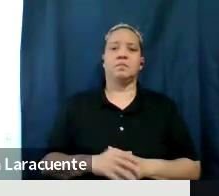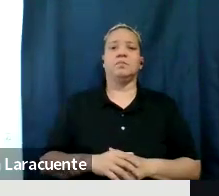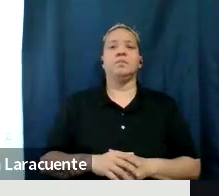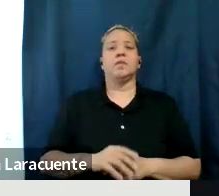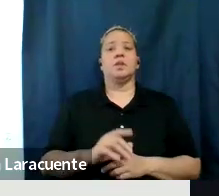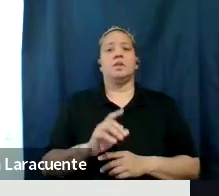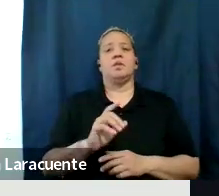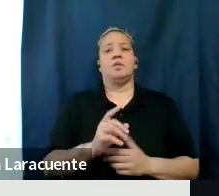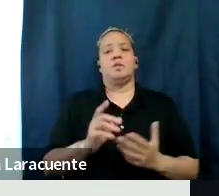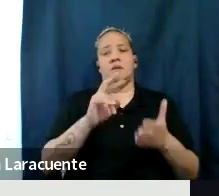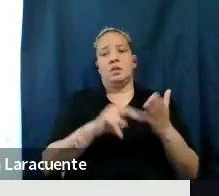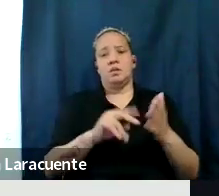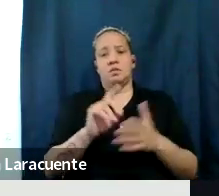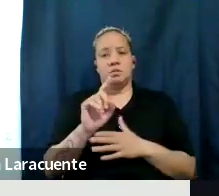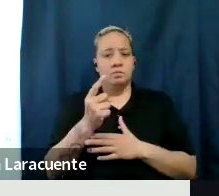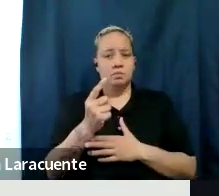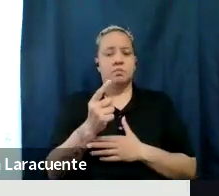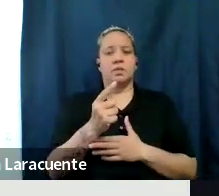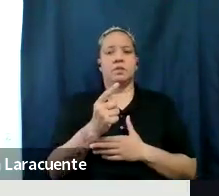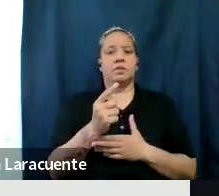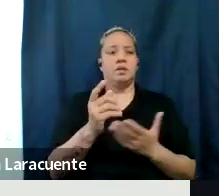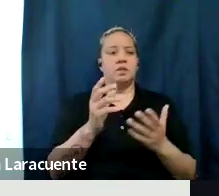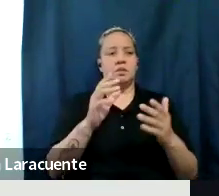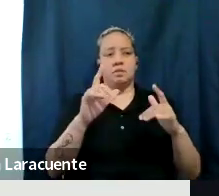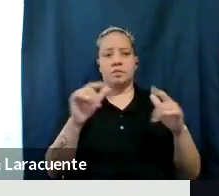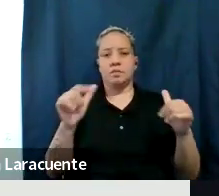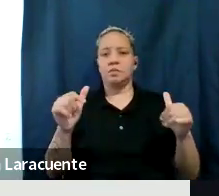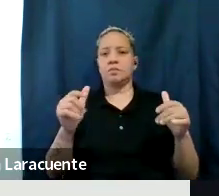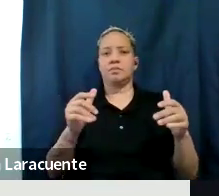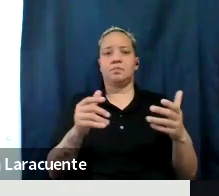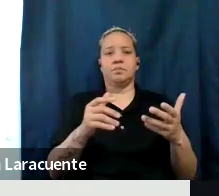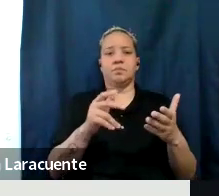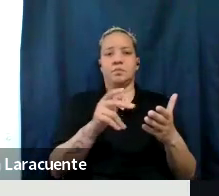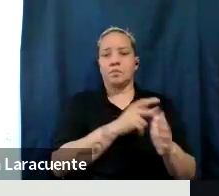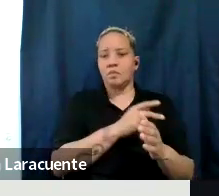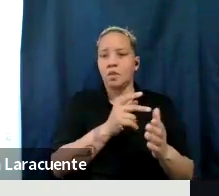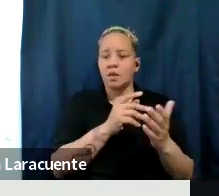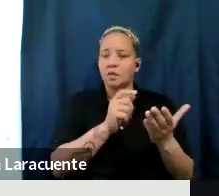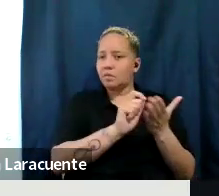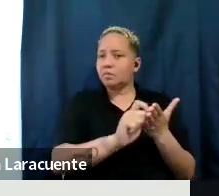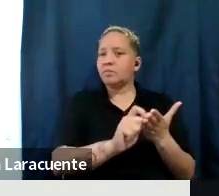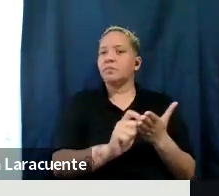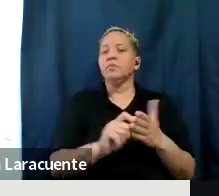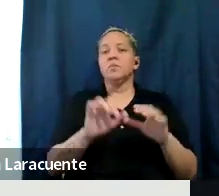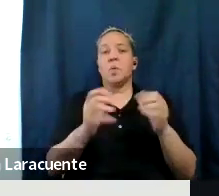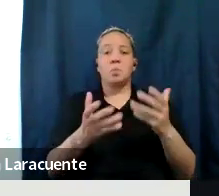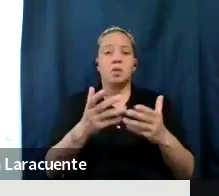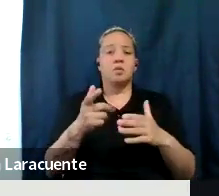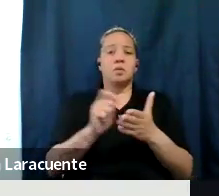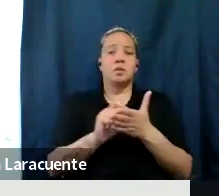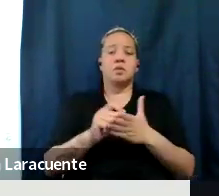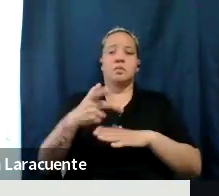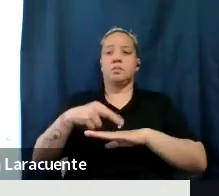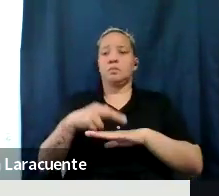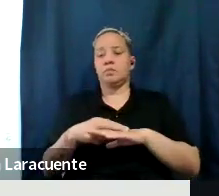fragmentos de esta serie de composiciones que, ya les digo, pudo haberlas escrito en Puerto Rico, pudo